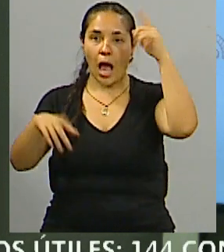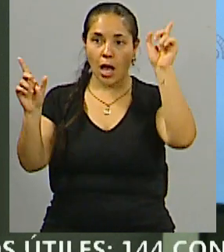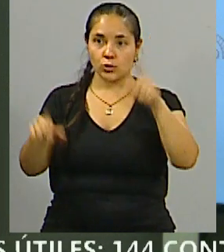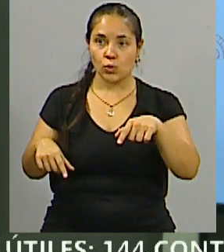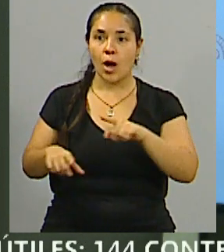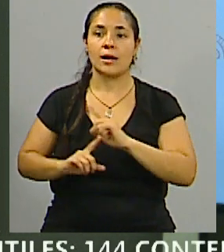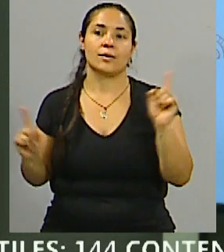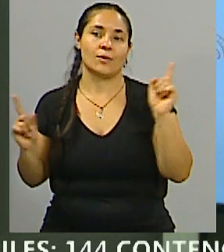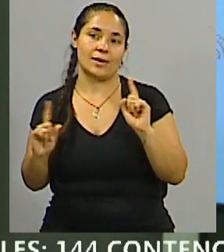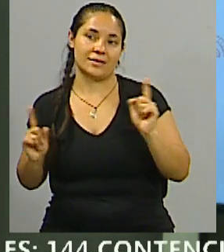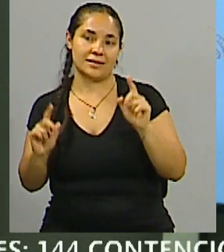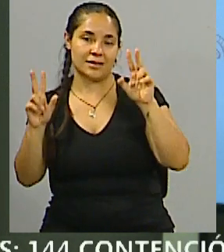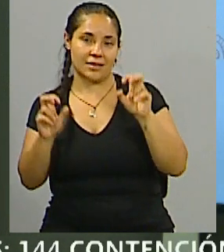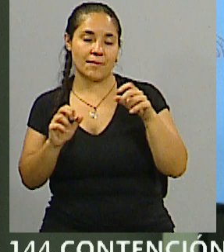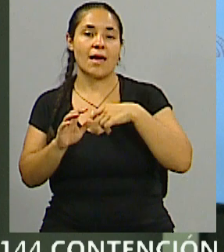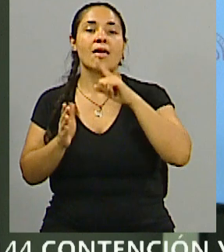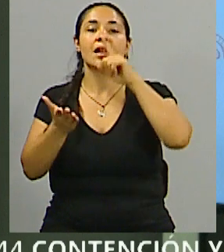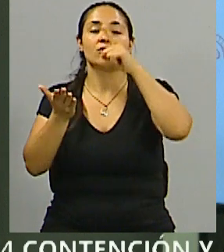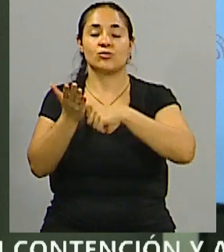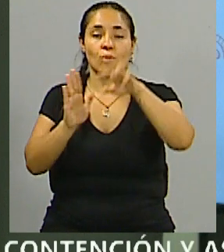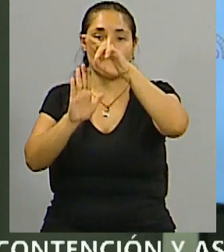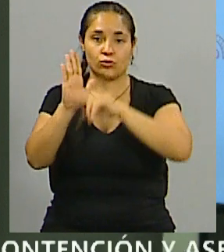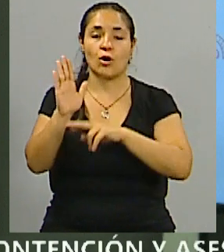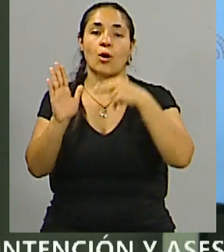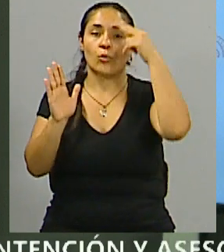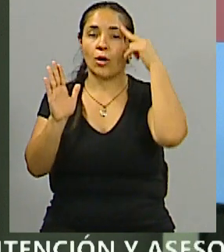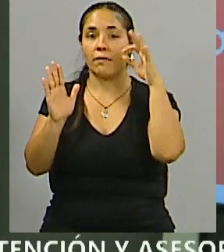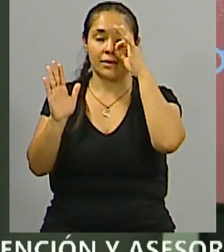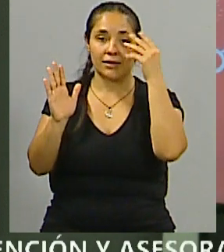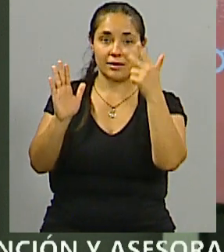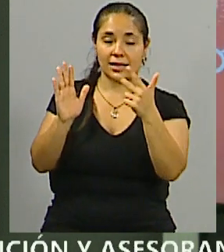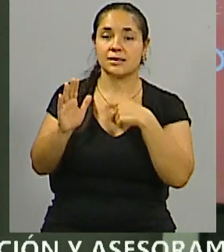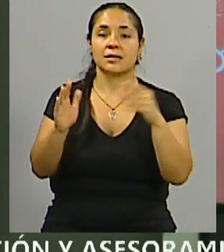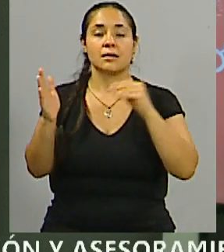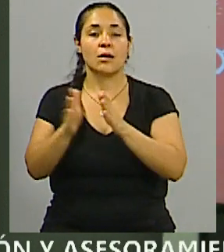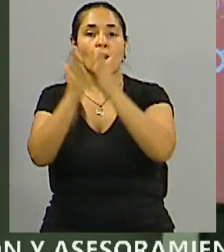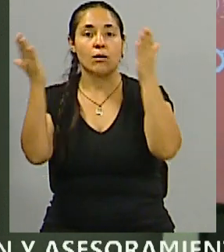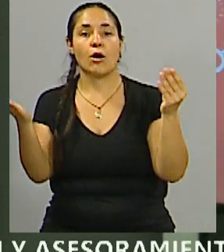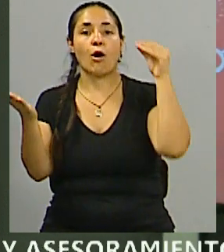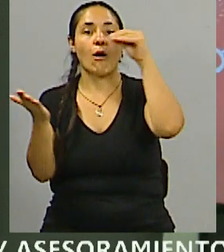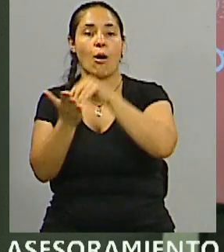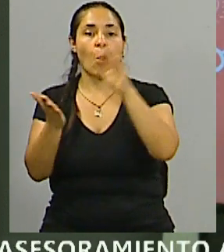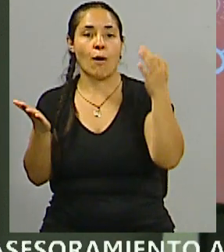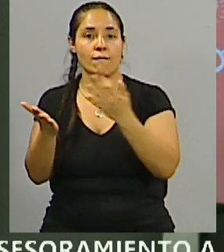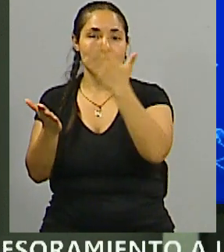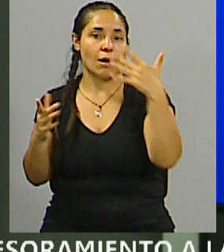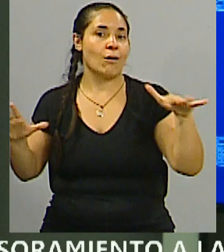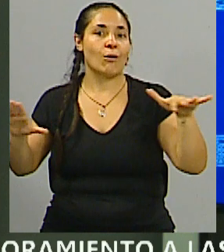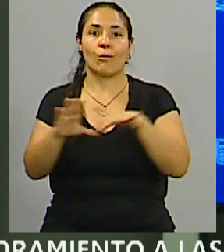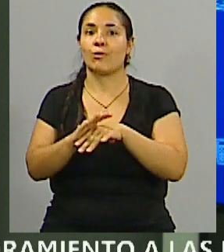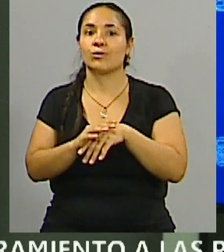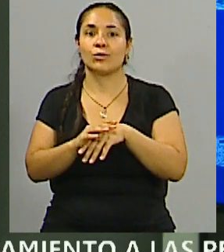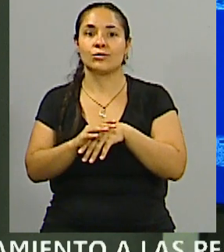esa resolución 943 del Ministerio de Seguridad se publicara en el boletín oficial exactamente 24